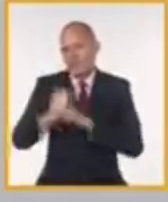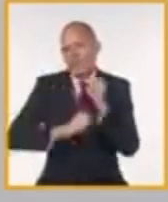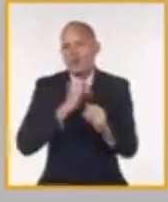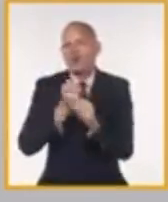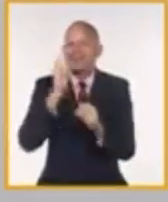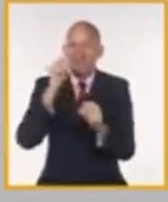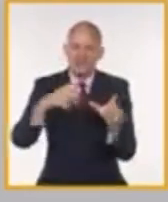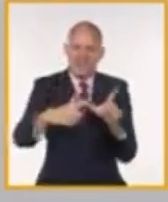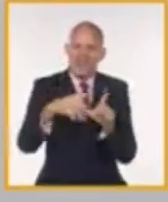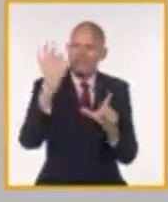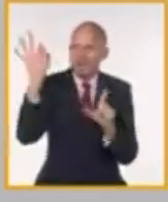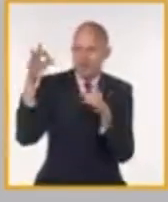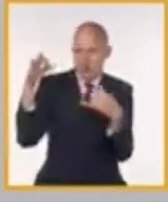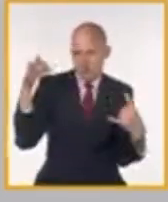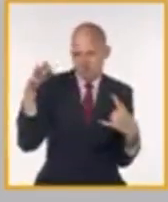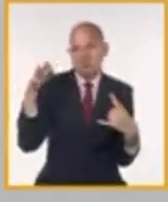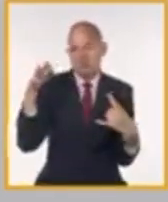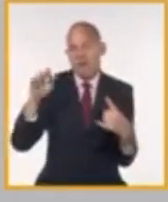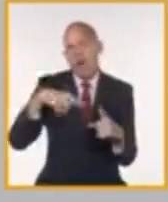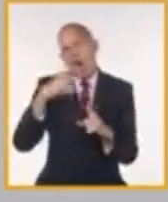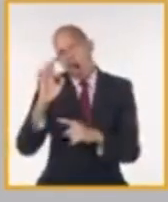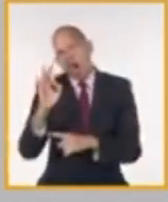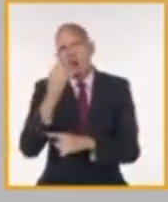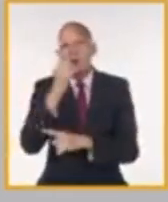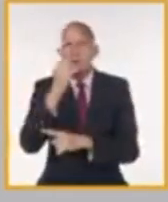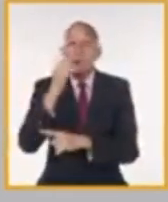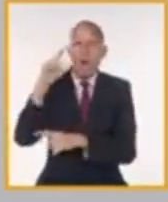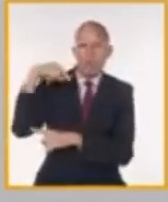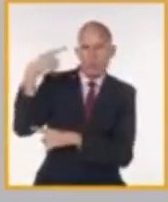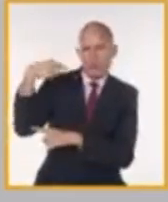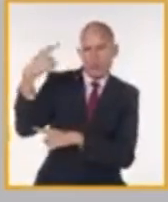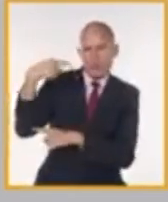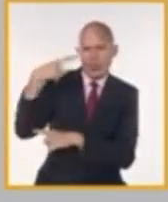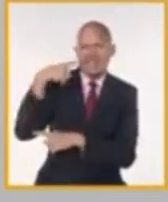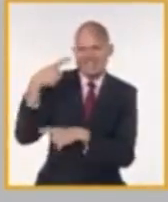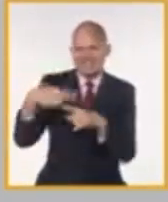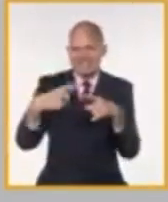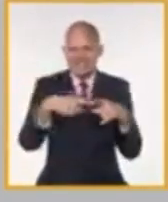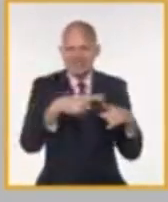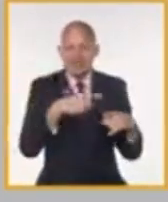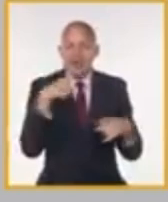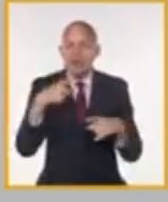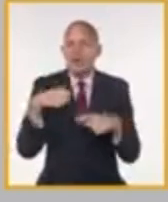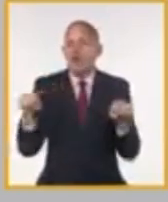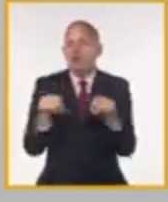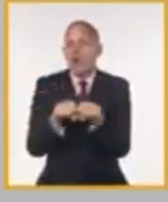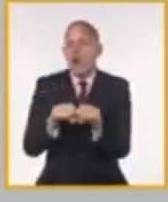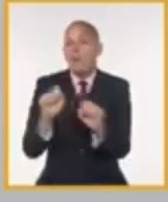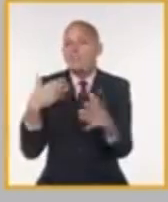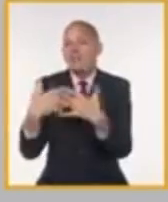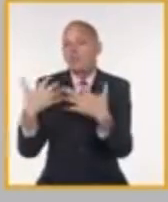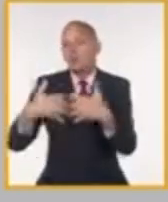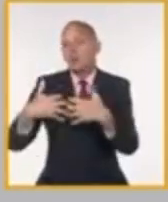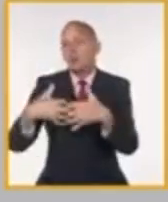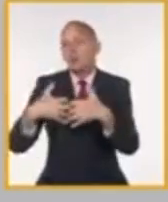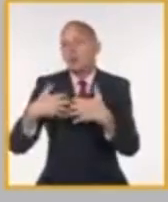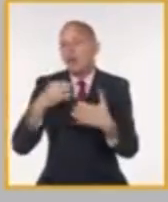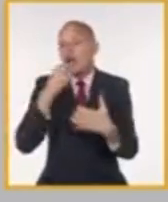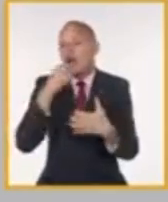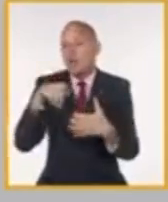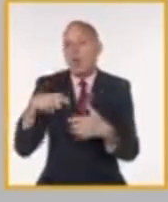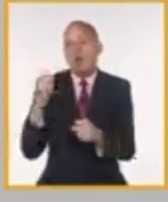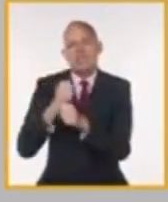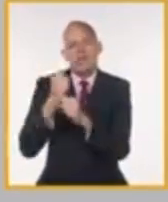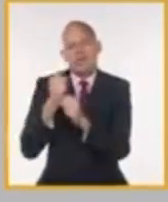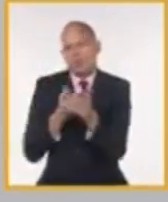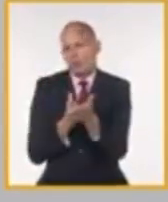aquellas industrias que procesan para la exportación, para garantizar los ingresos que estos